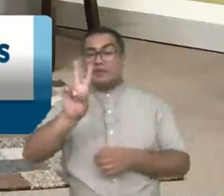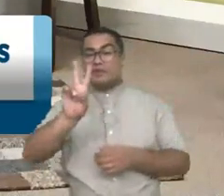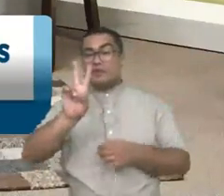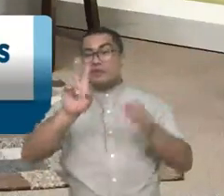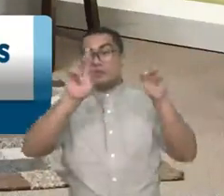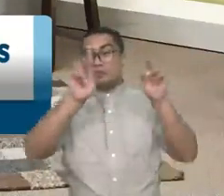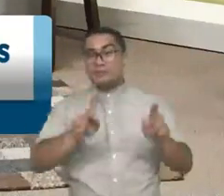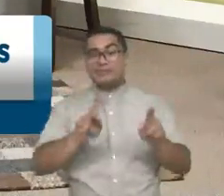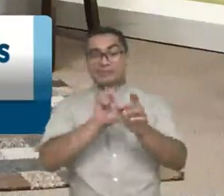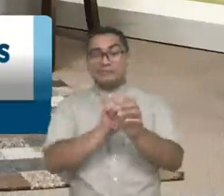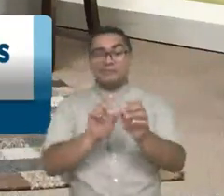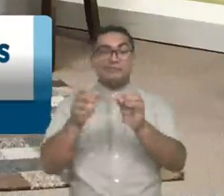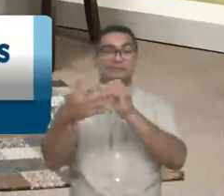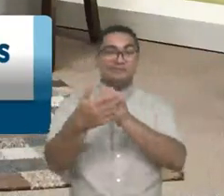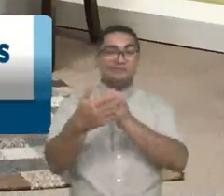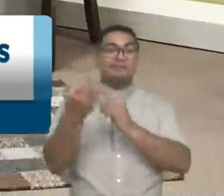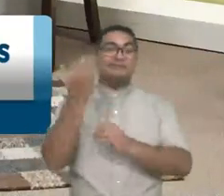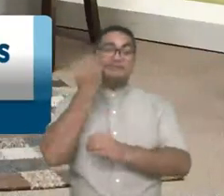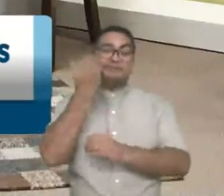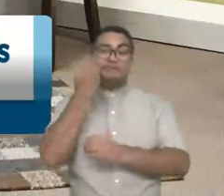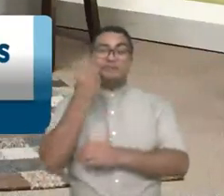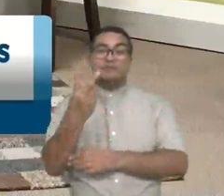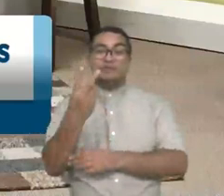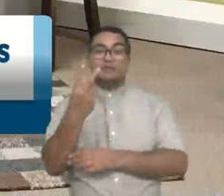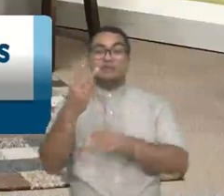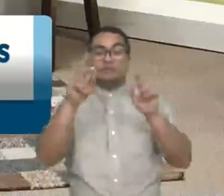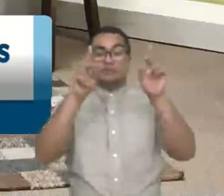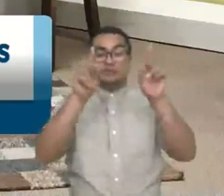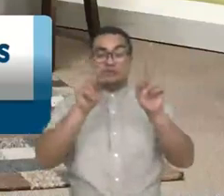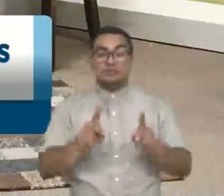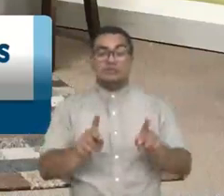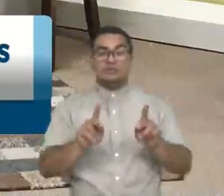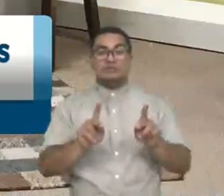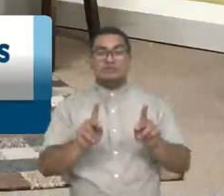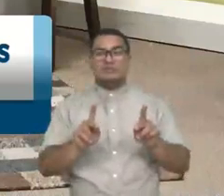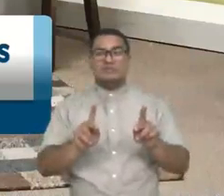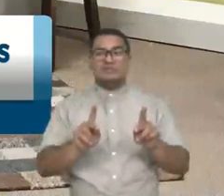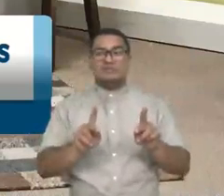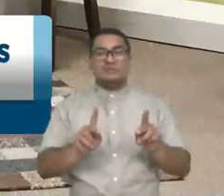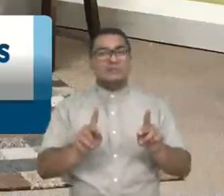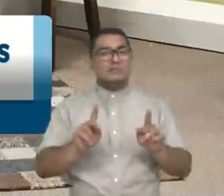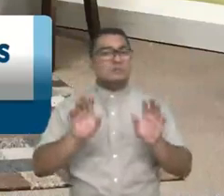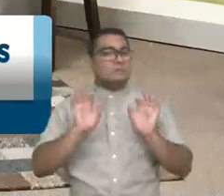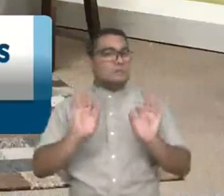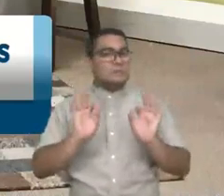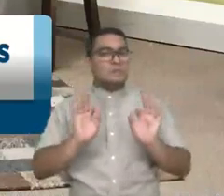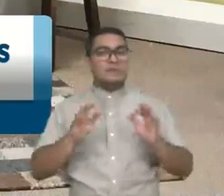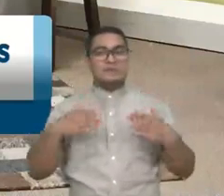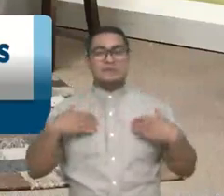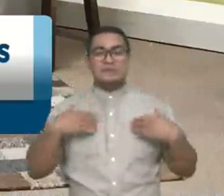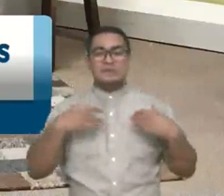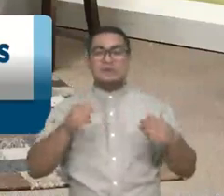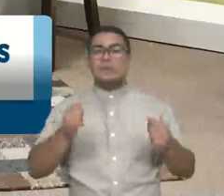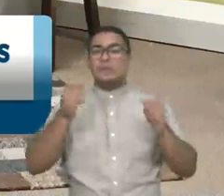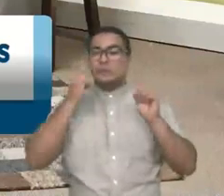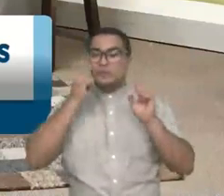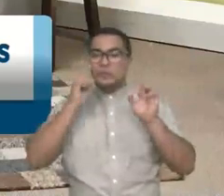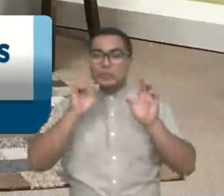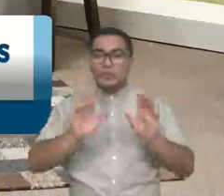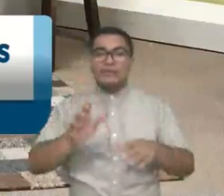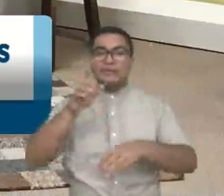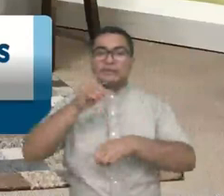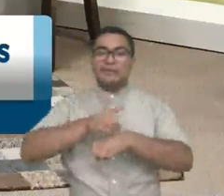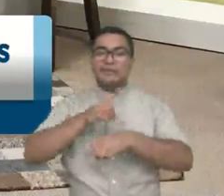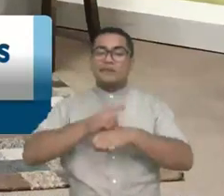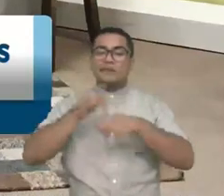Dios, las personas que están con estos dos casos positivos de coronavirus están estables, se está siguiendo el protocolo, se le está dando